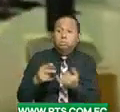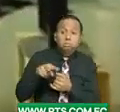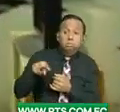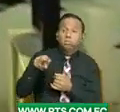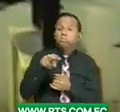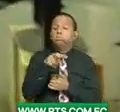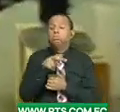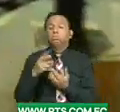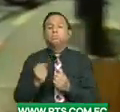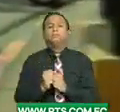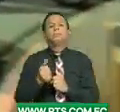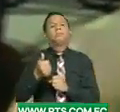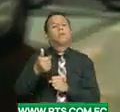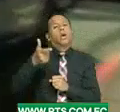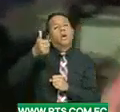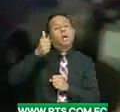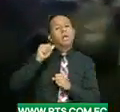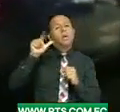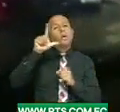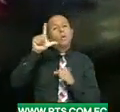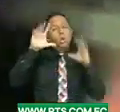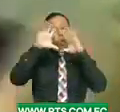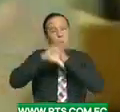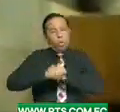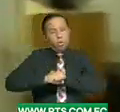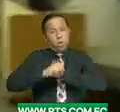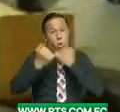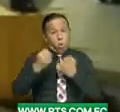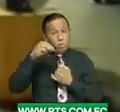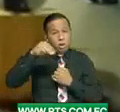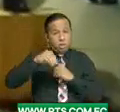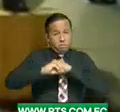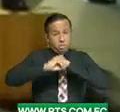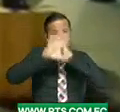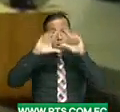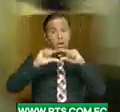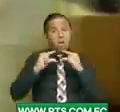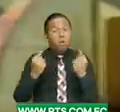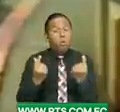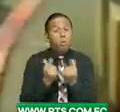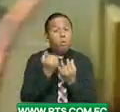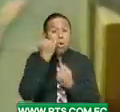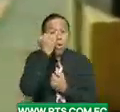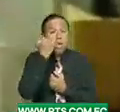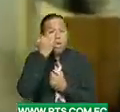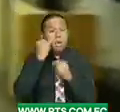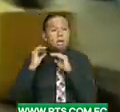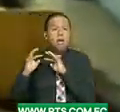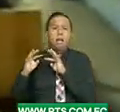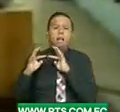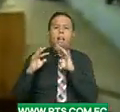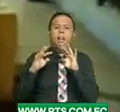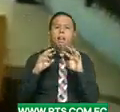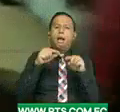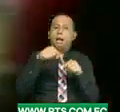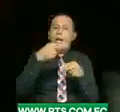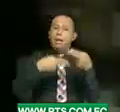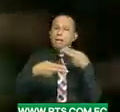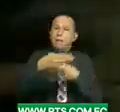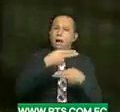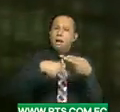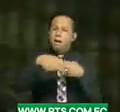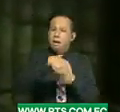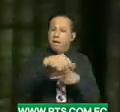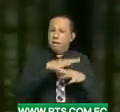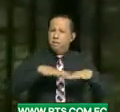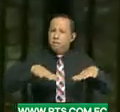Montebello. Desde la noche de lunes y madrugada de este martes, este grupo de indígenas se apostaron en los exteriores del mercado de transferencia de víveres